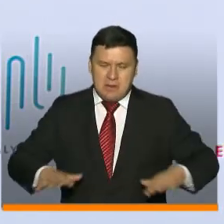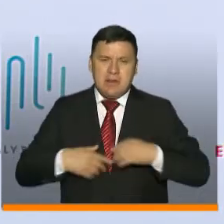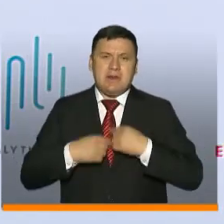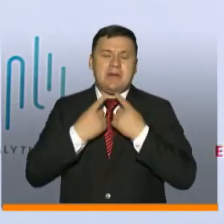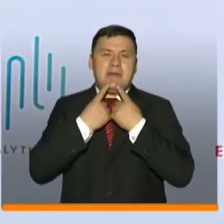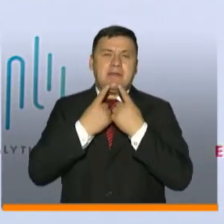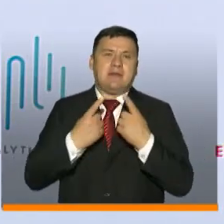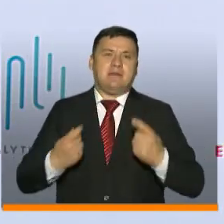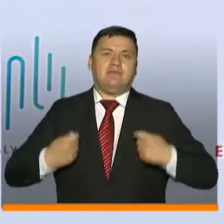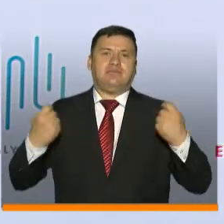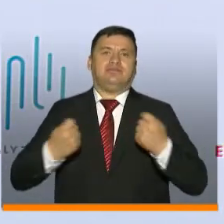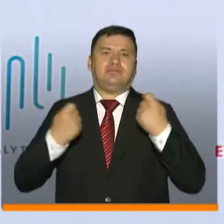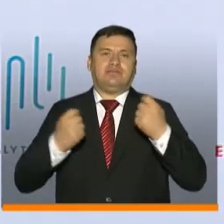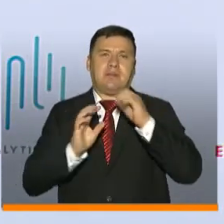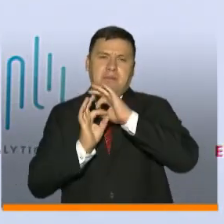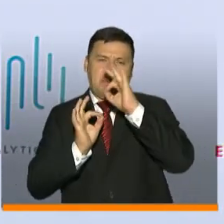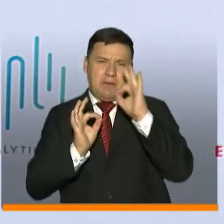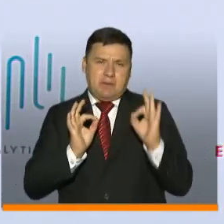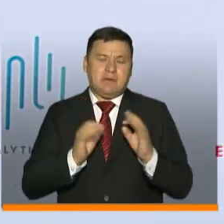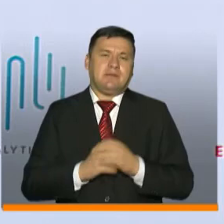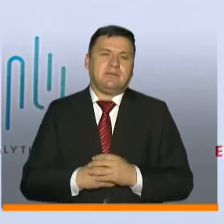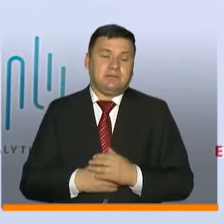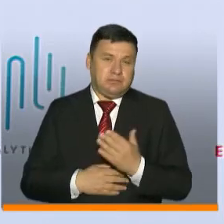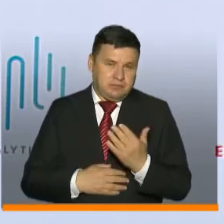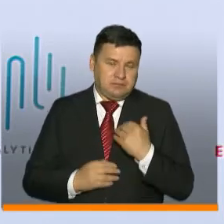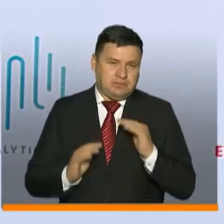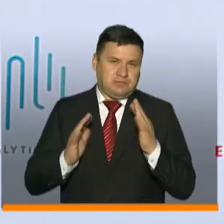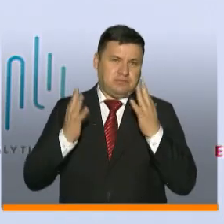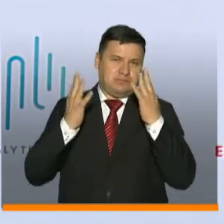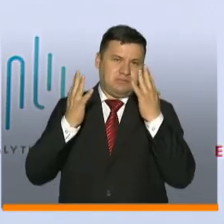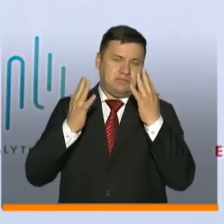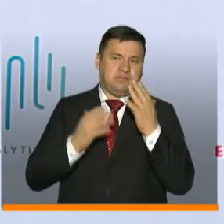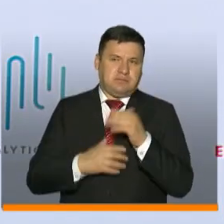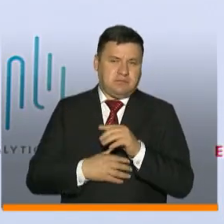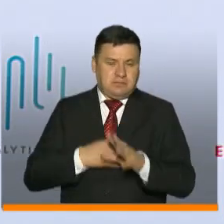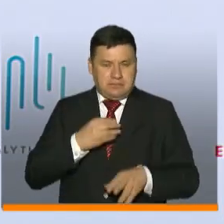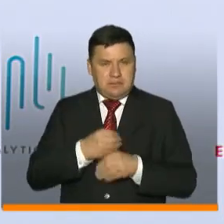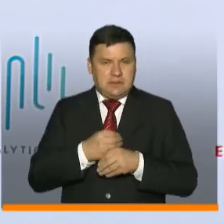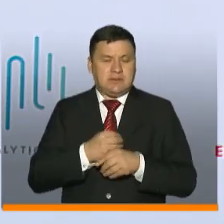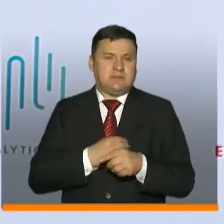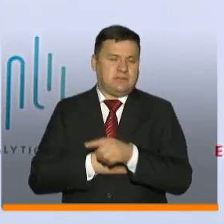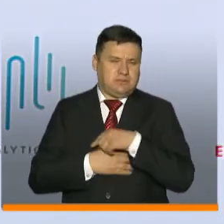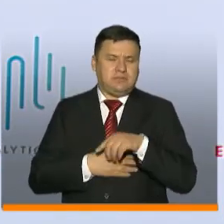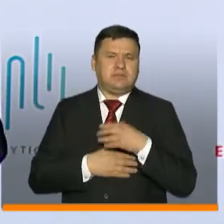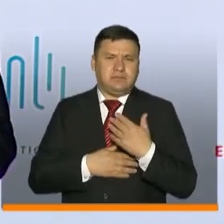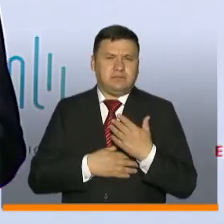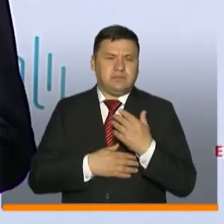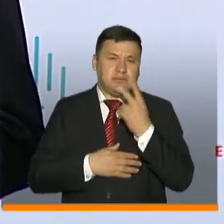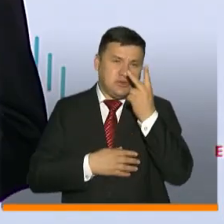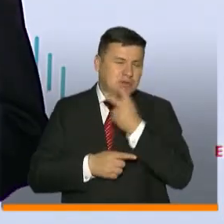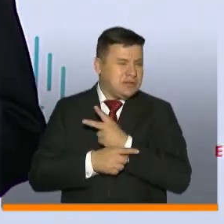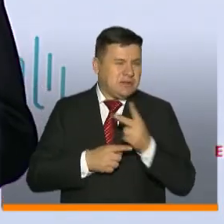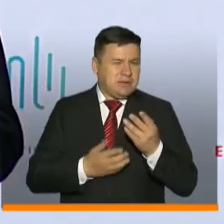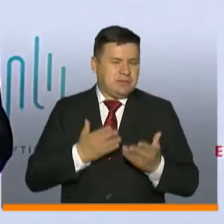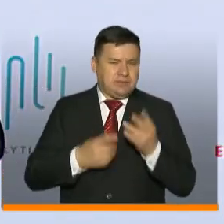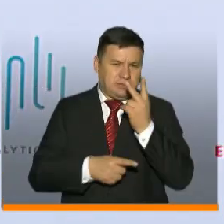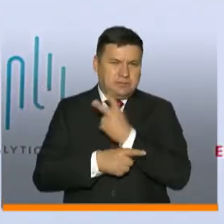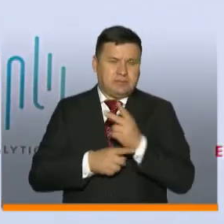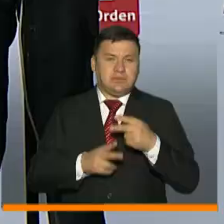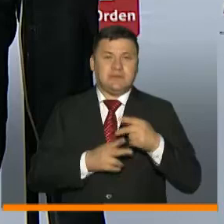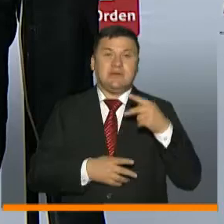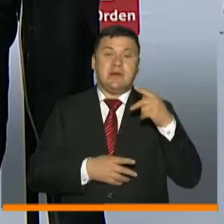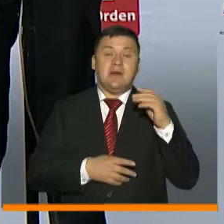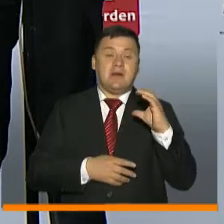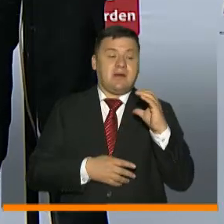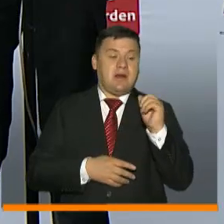decíamos que esto era una campaña para las regiones. Así que celebro porque, sumado a lo anterior, hace dos semanas tal vez, Carolina nos